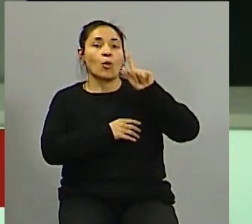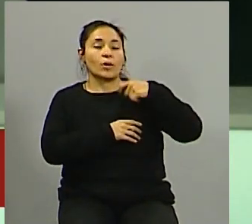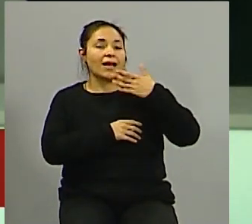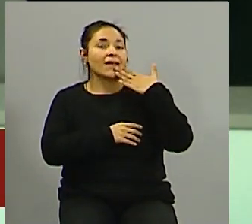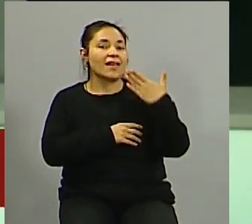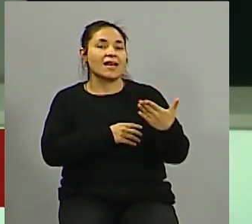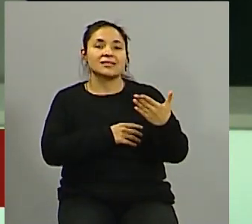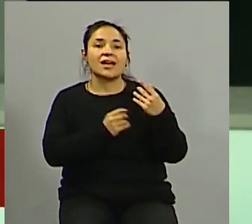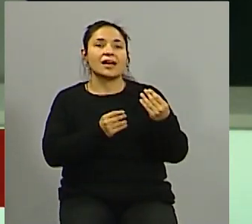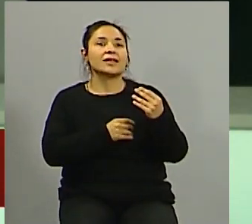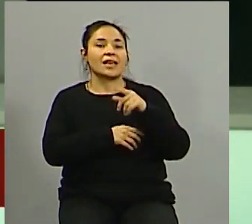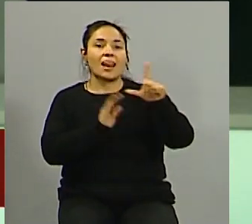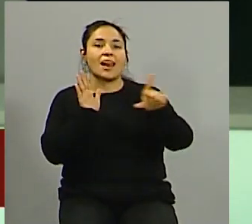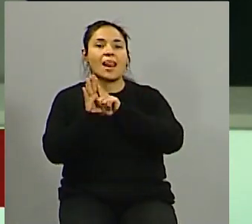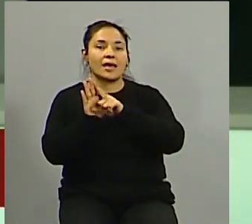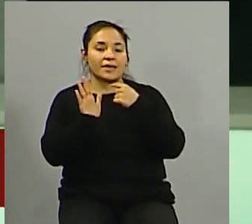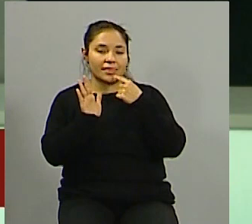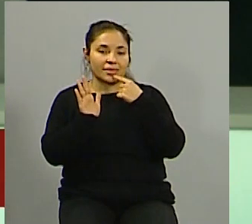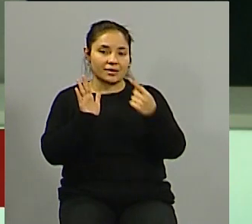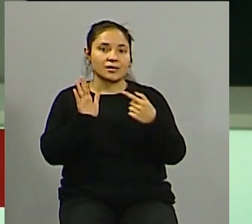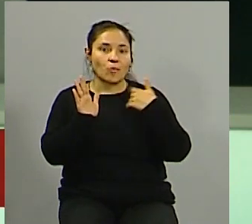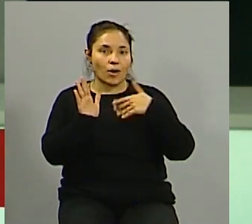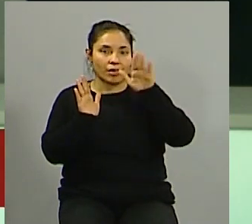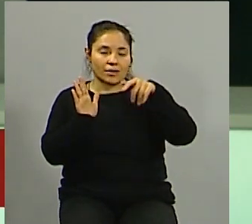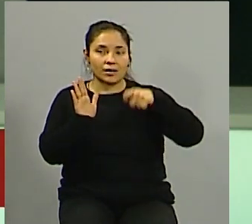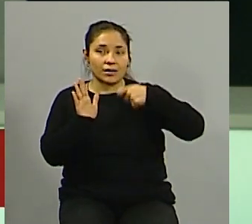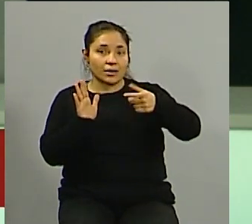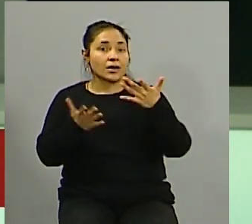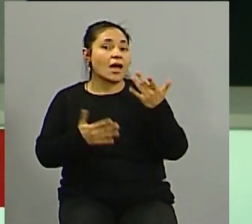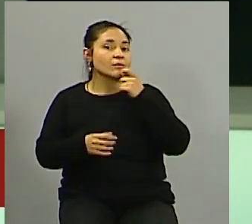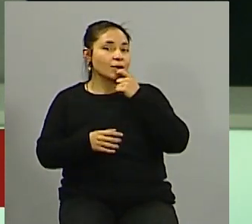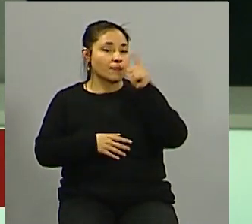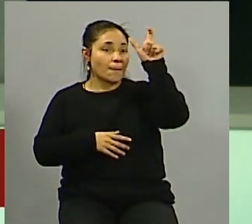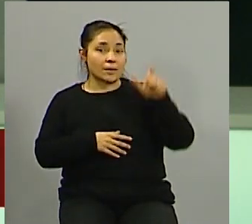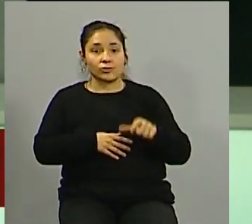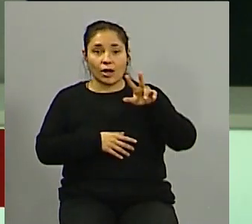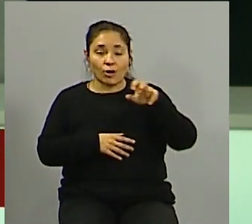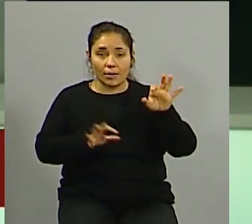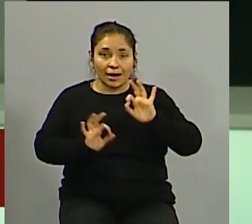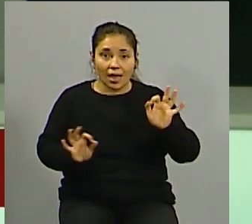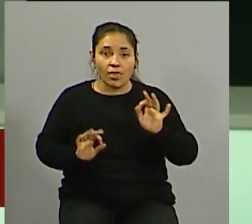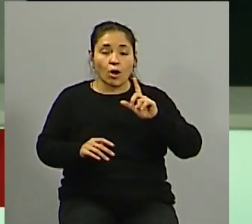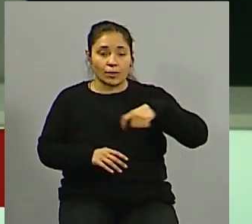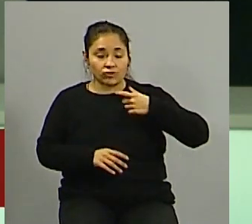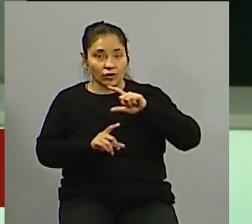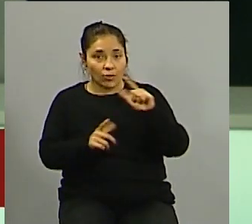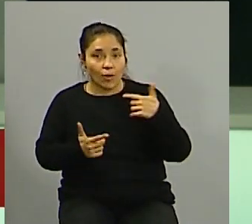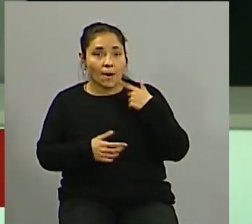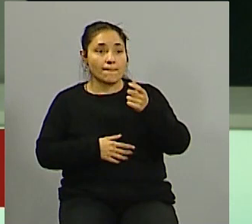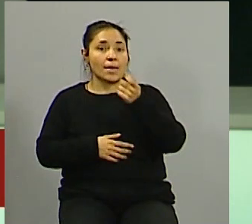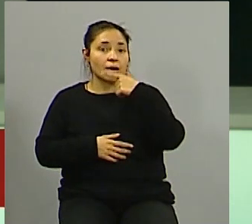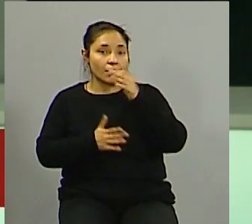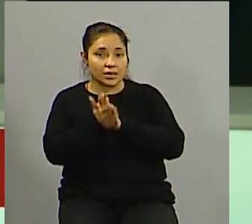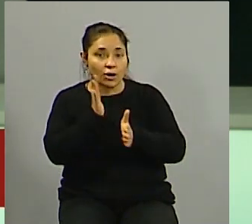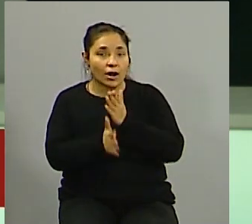la moratoria, pensar, bueno, ¿qué haría mi mamá si no tuviera ese ingreso, si no tuviera esa obra social, si no tuviera ese medicamento